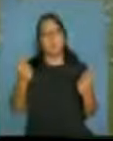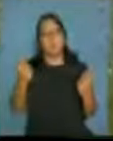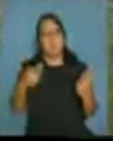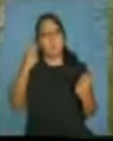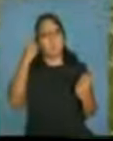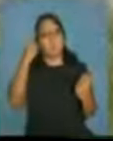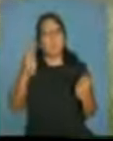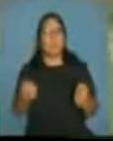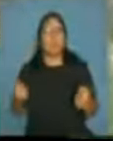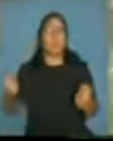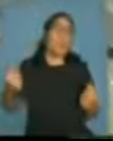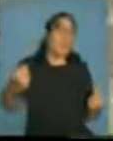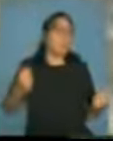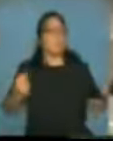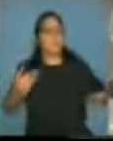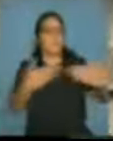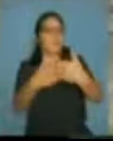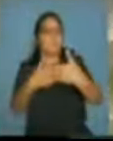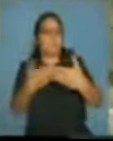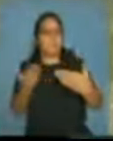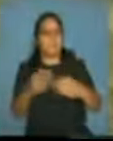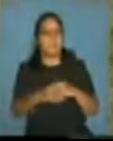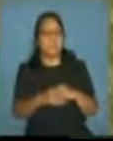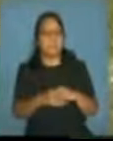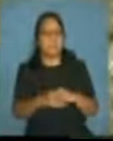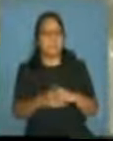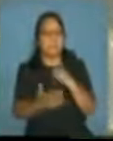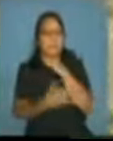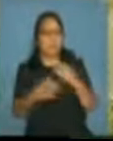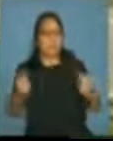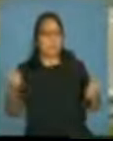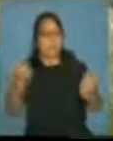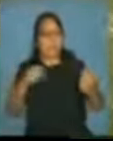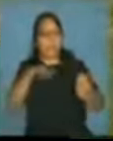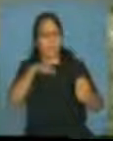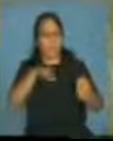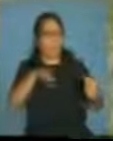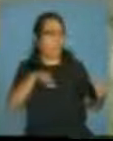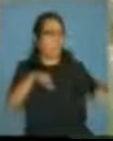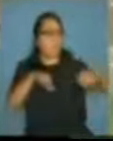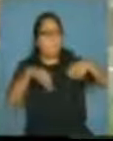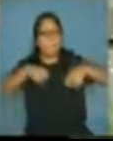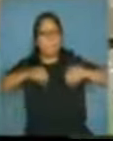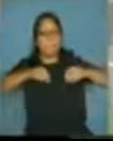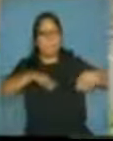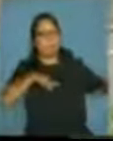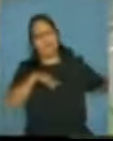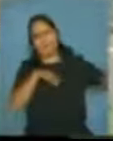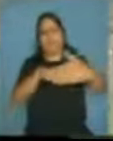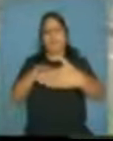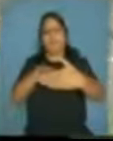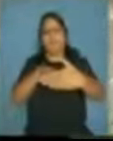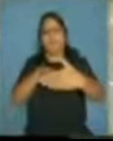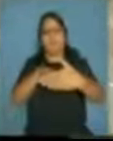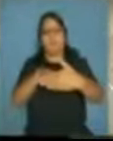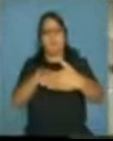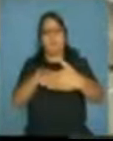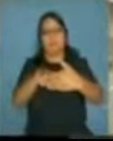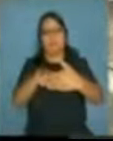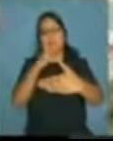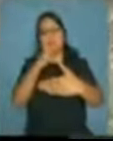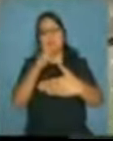Imagínate si te encontrás a tu izquierda, por delante de tu vehículo, un motociclista cruzando y vos tenés a tu lado, por